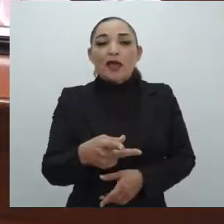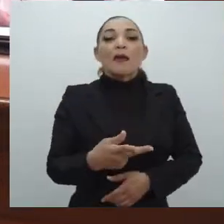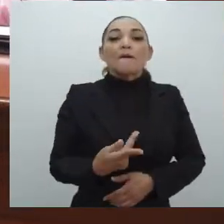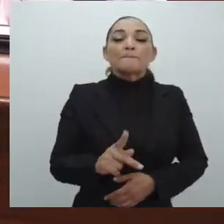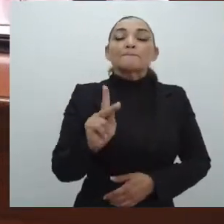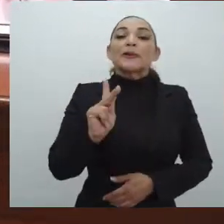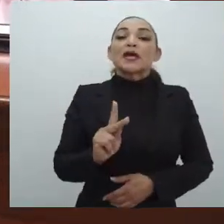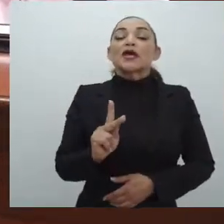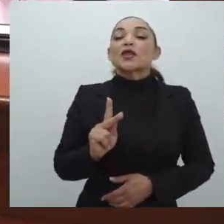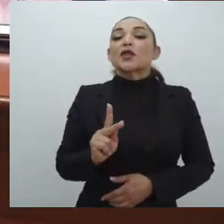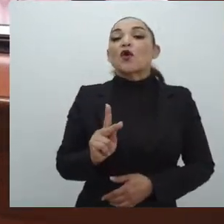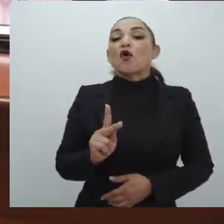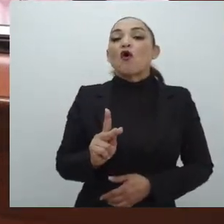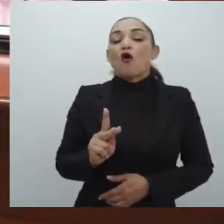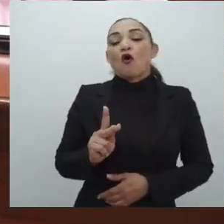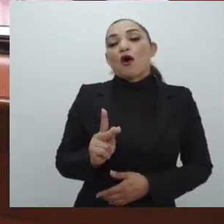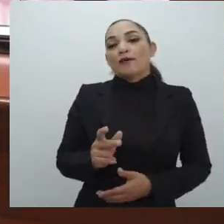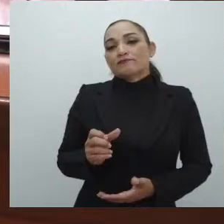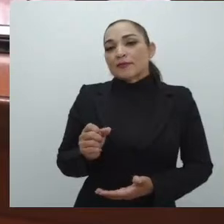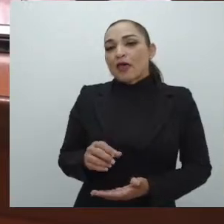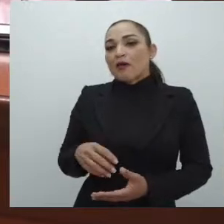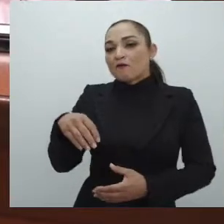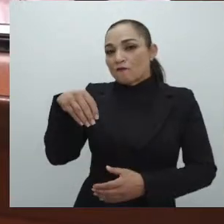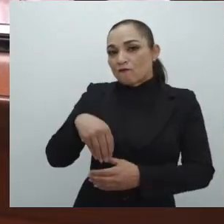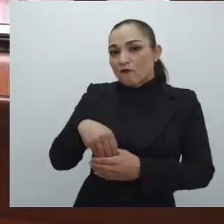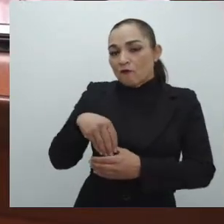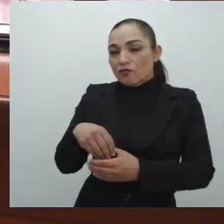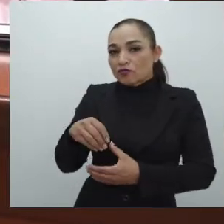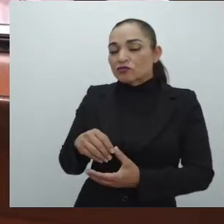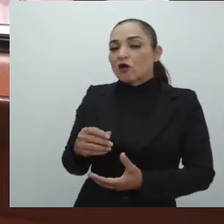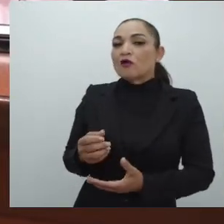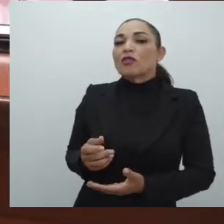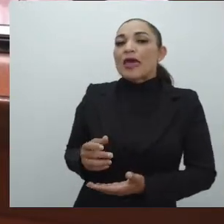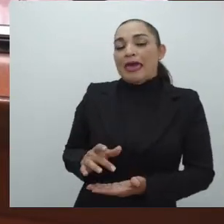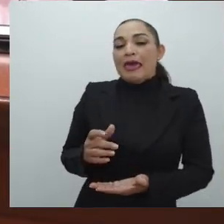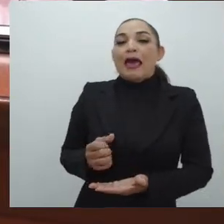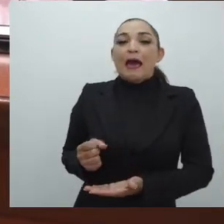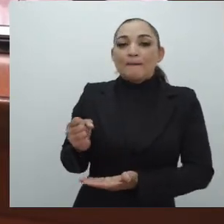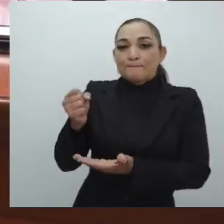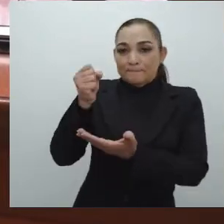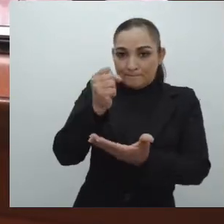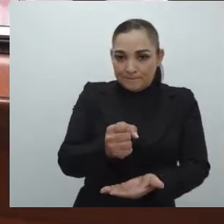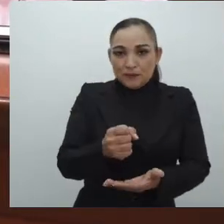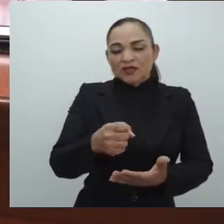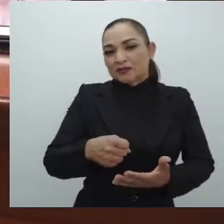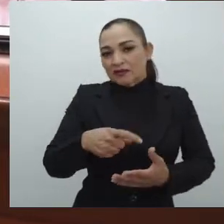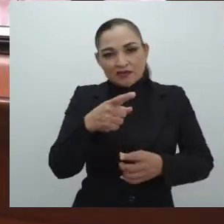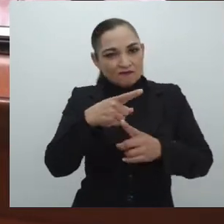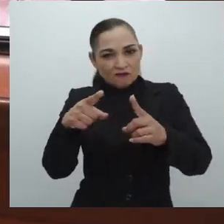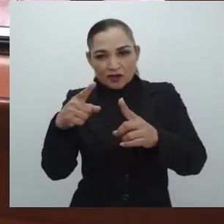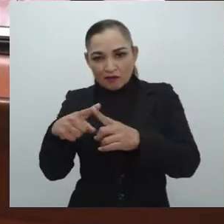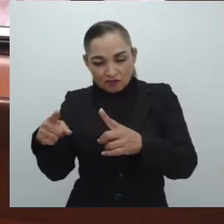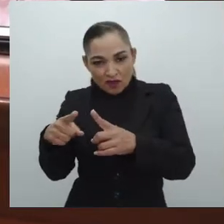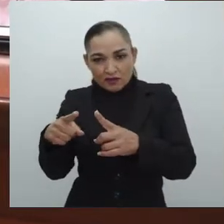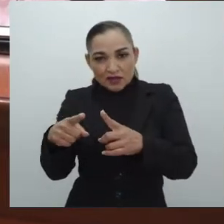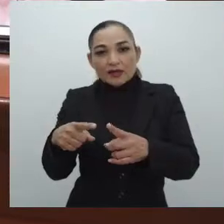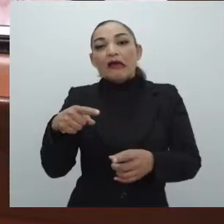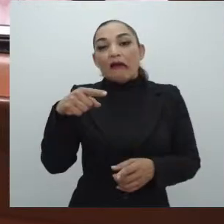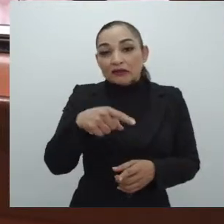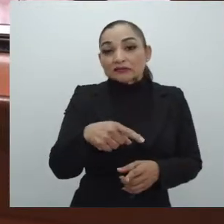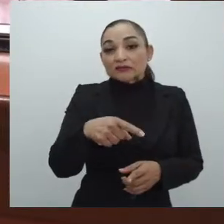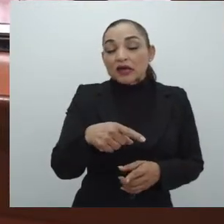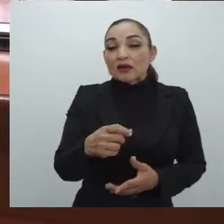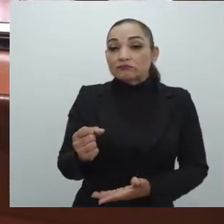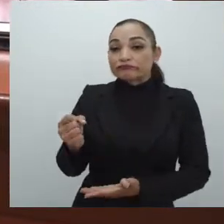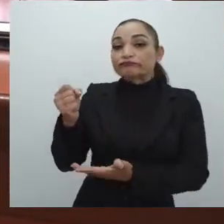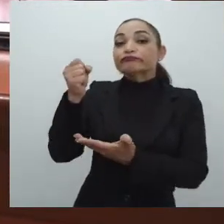Fondo de Aportaciones Múltiples, que es el recurso principal con el que se rehabilitan las escuelas, es un